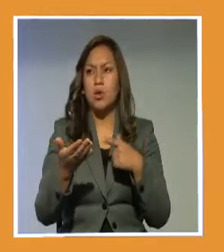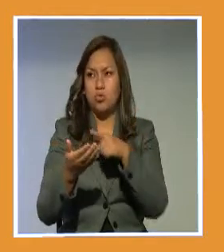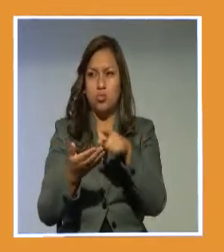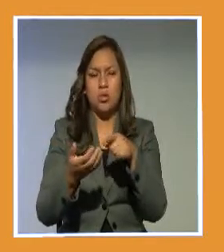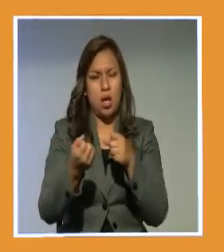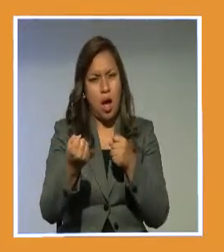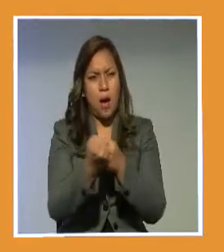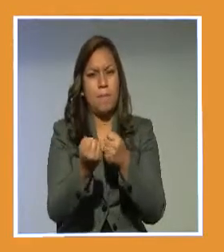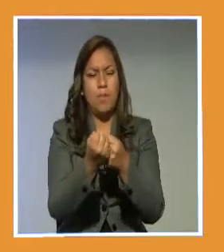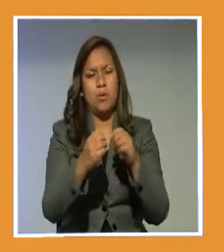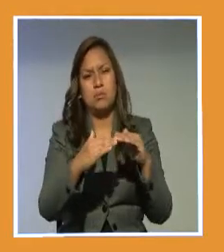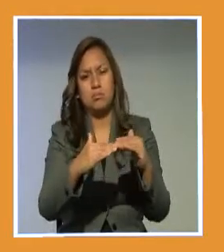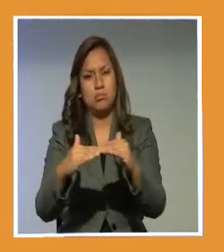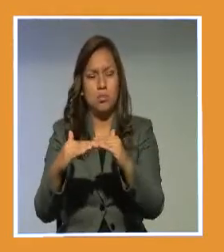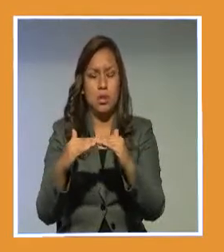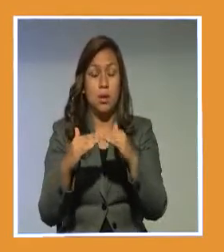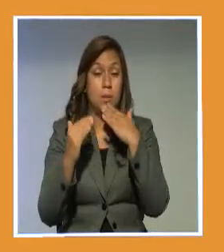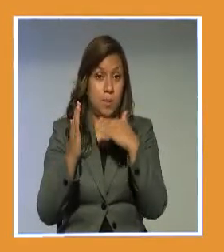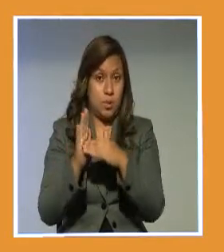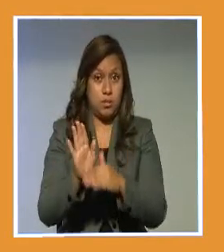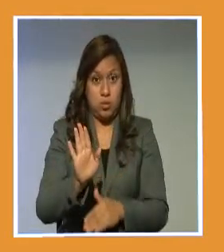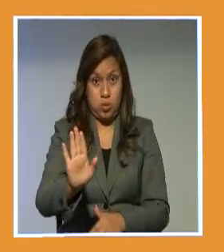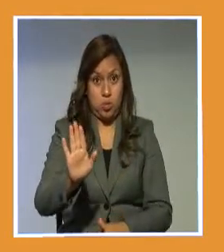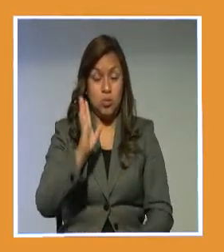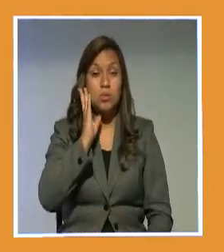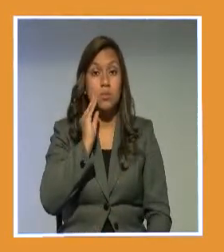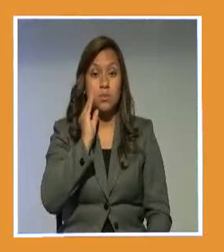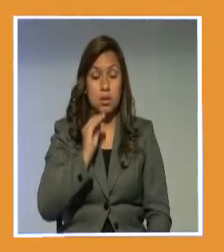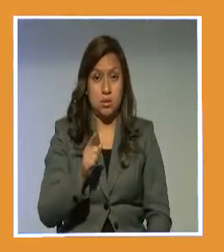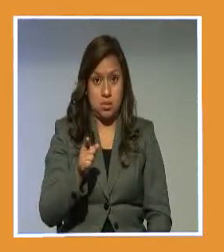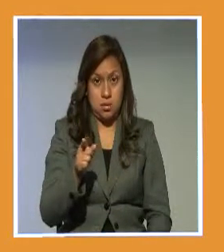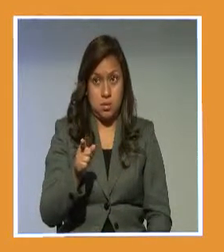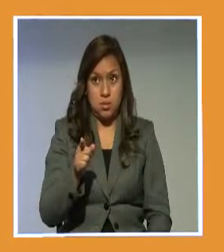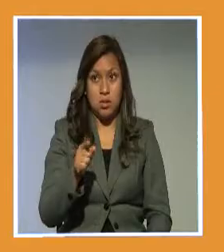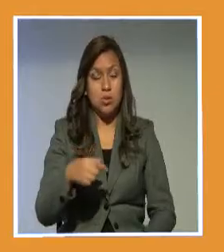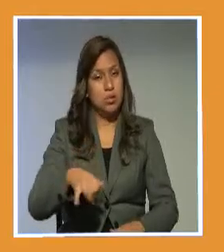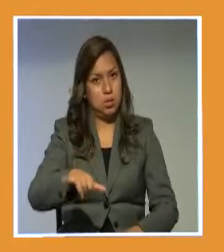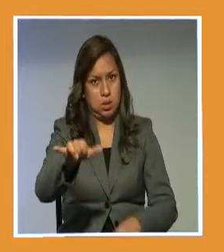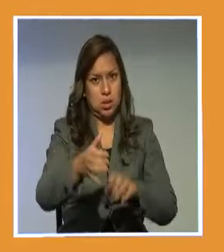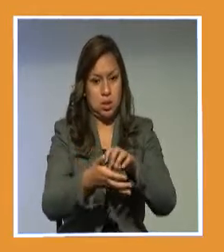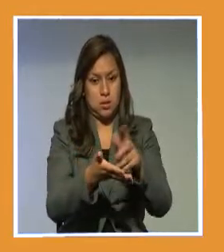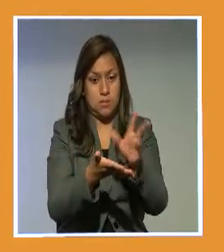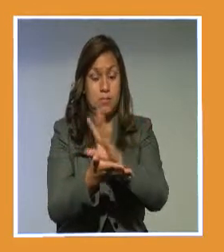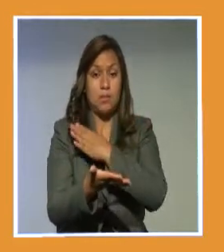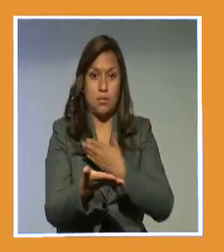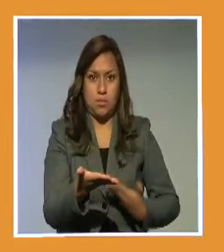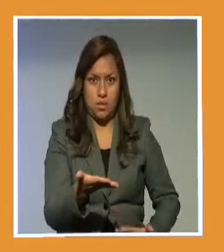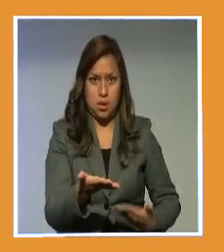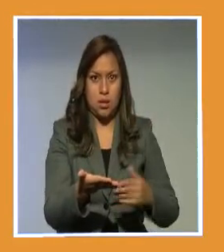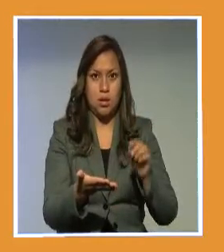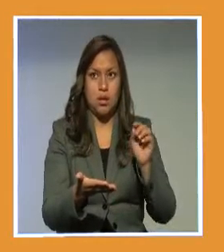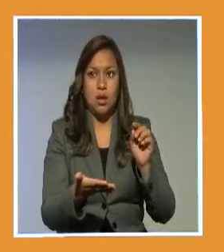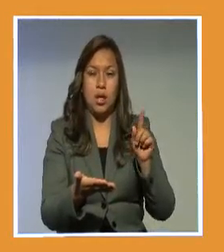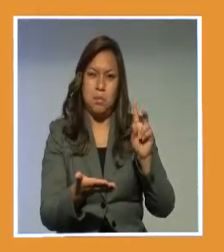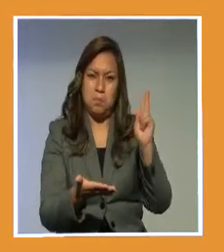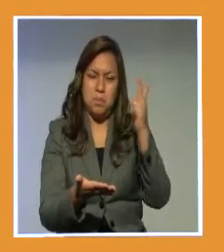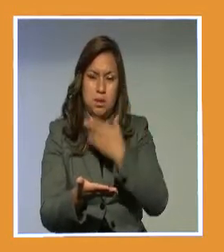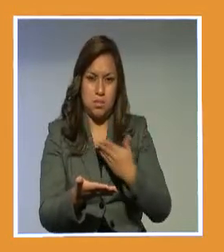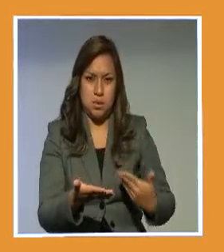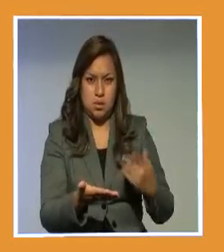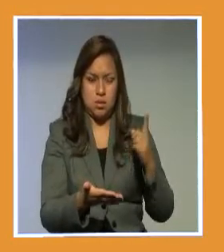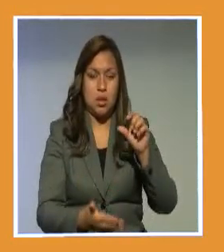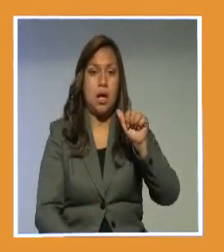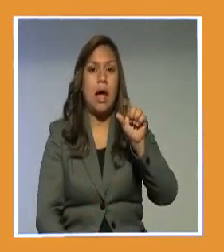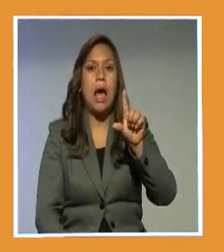casos como por ejemplo el suyo, cuando todavía y por supuesto sigue siendo presidenta de la Asamblea, puesto que la doctora Rosana Alvarado estará